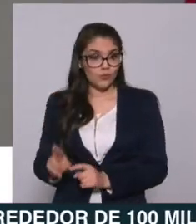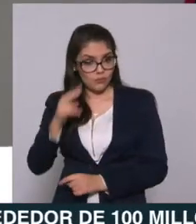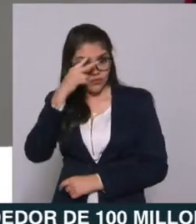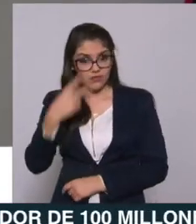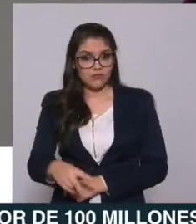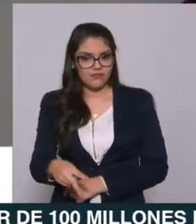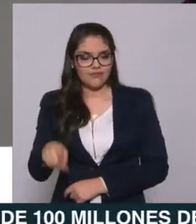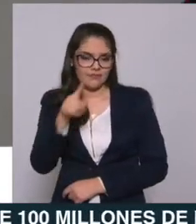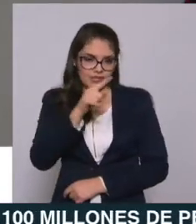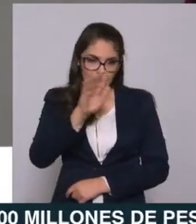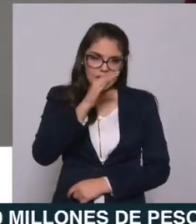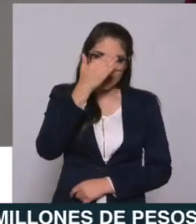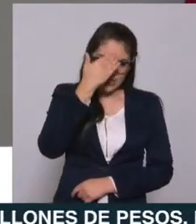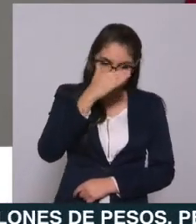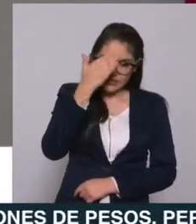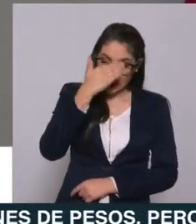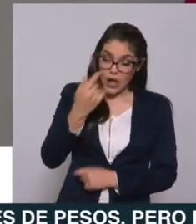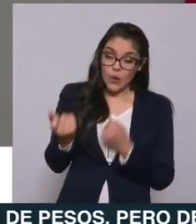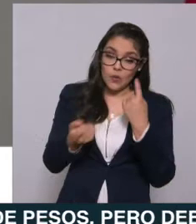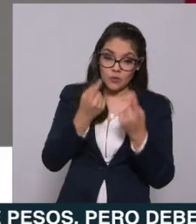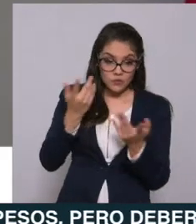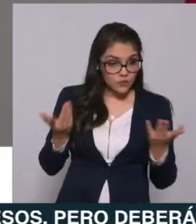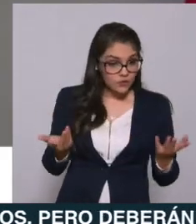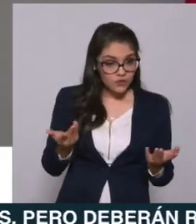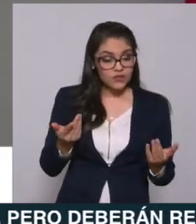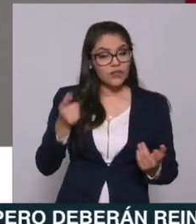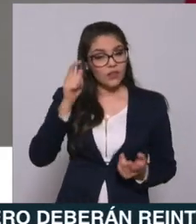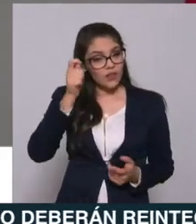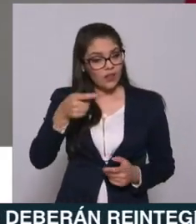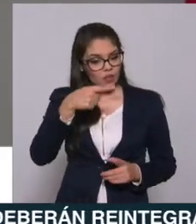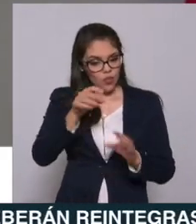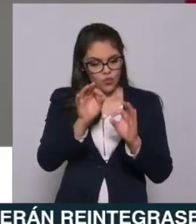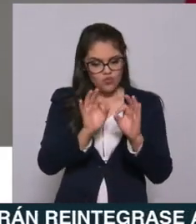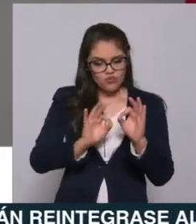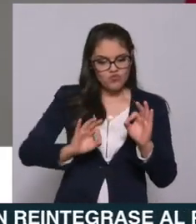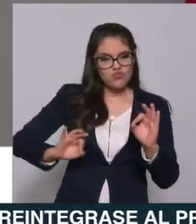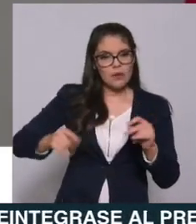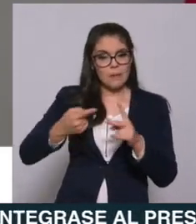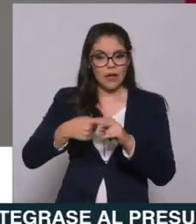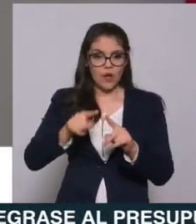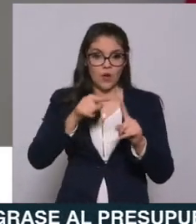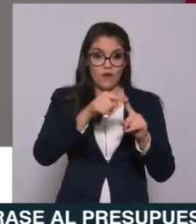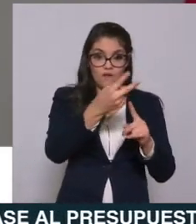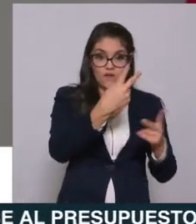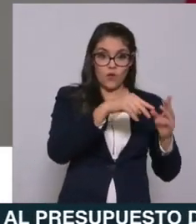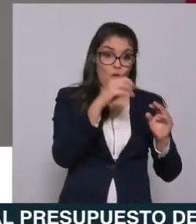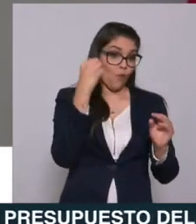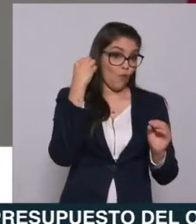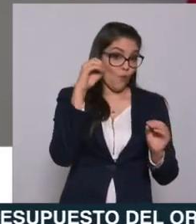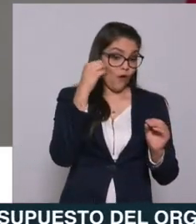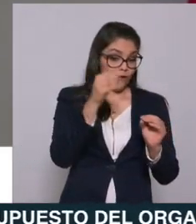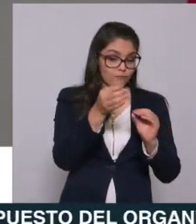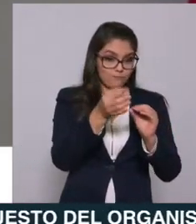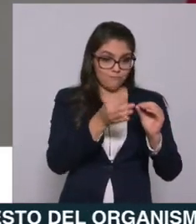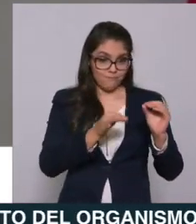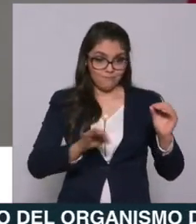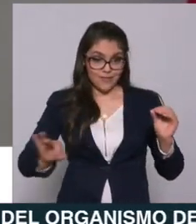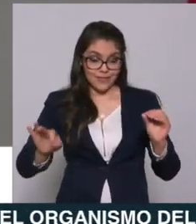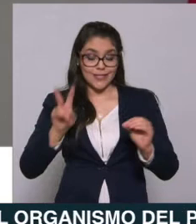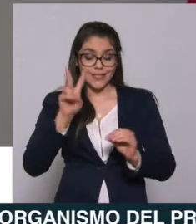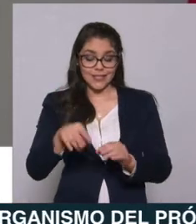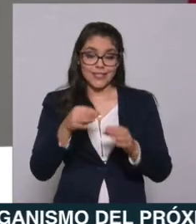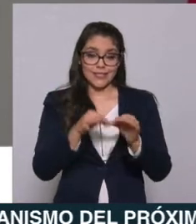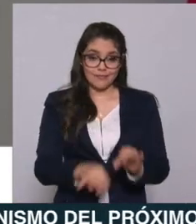muchos de ustedes tal vez ya sepan, esta tubería empieza en Oaxaca y es muy